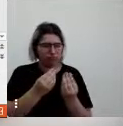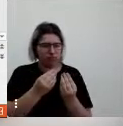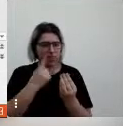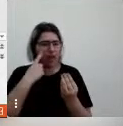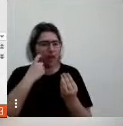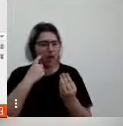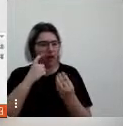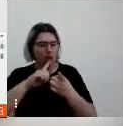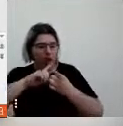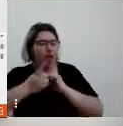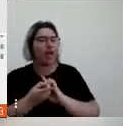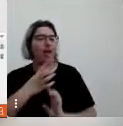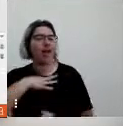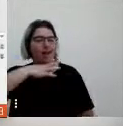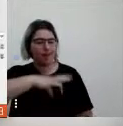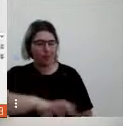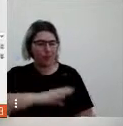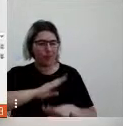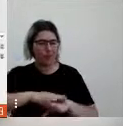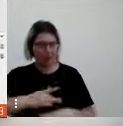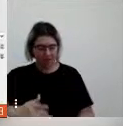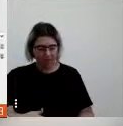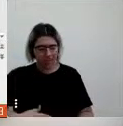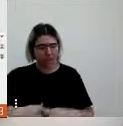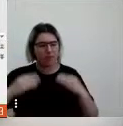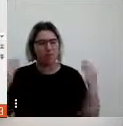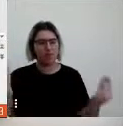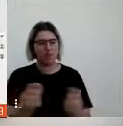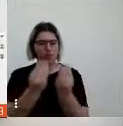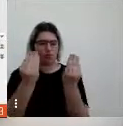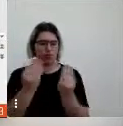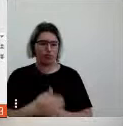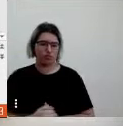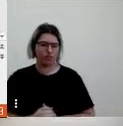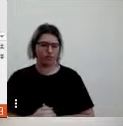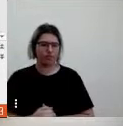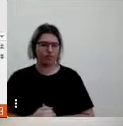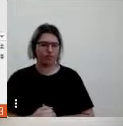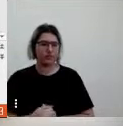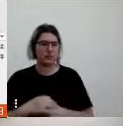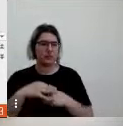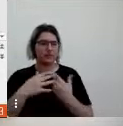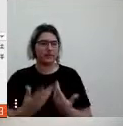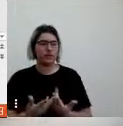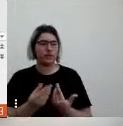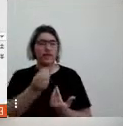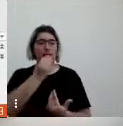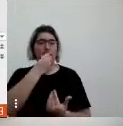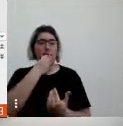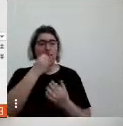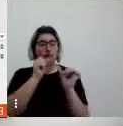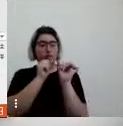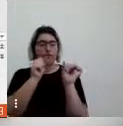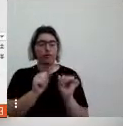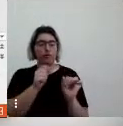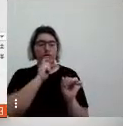y regenerar toda la microbiota. Por lo tanto, el tipo de dieta influye, ¿vale?